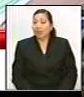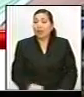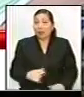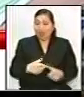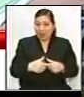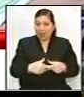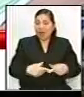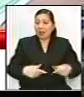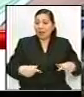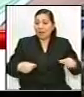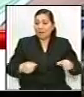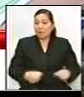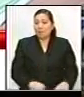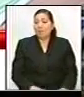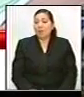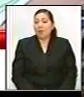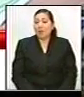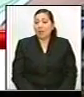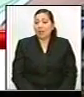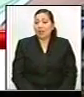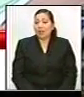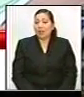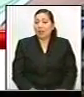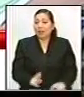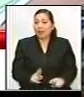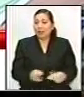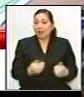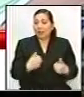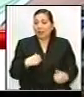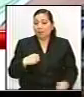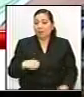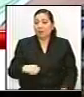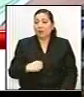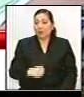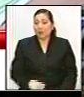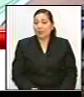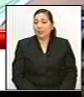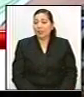Japón. Me dejó encargada de la municipalidad.